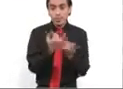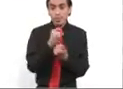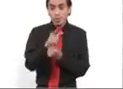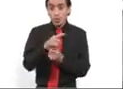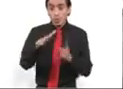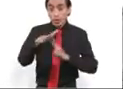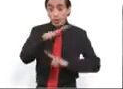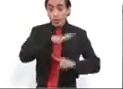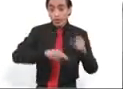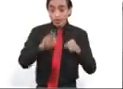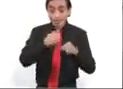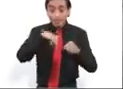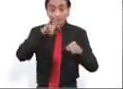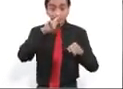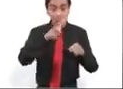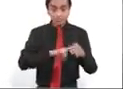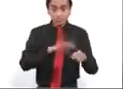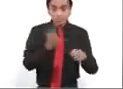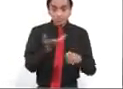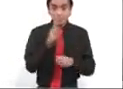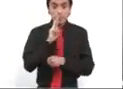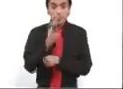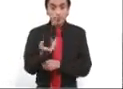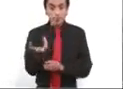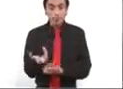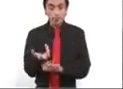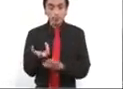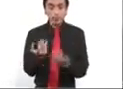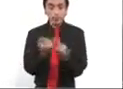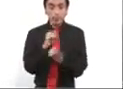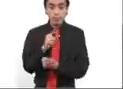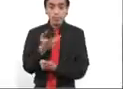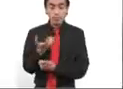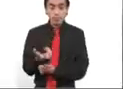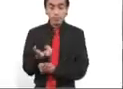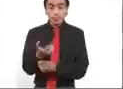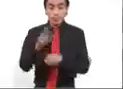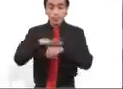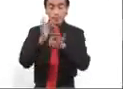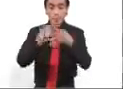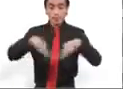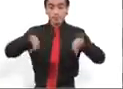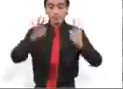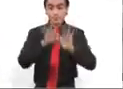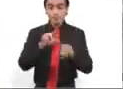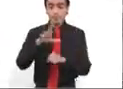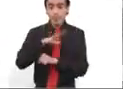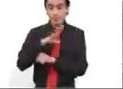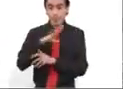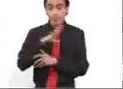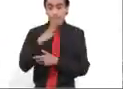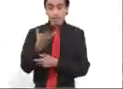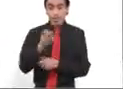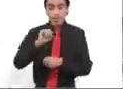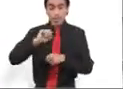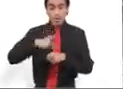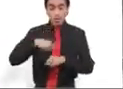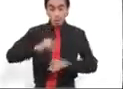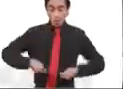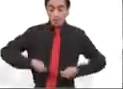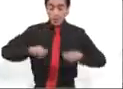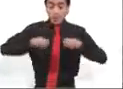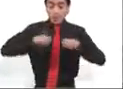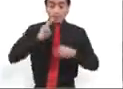climático, pero sobre todo lo más importante es que pueda dotar de una calidad de vida